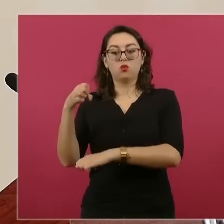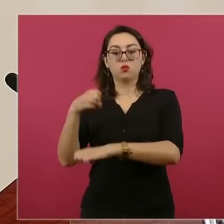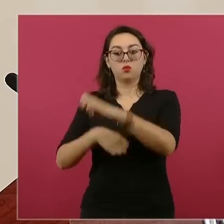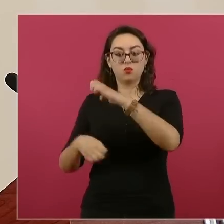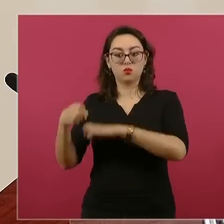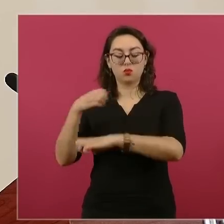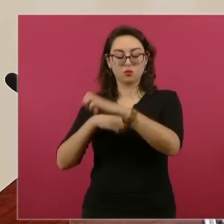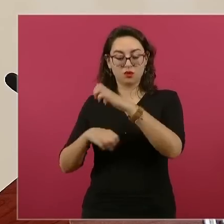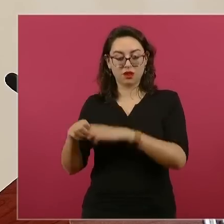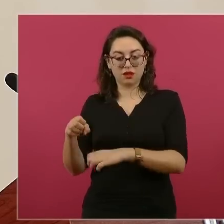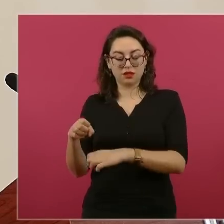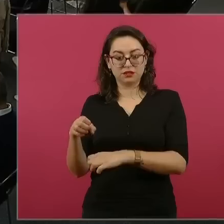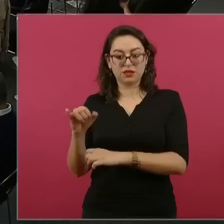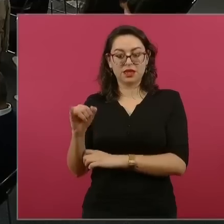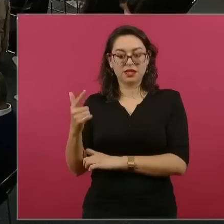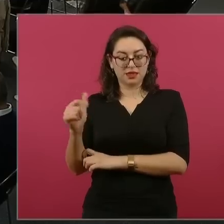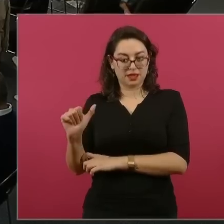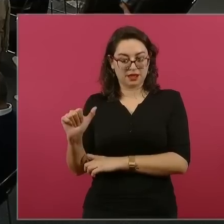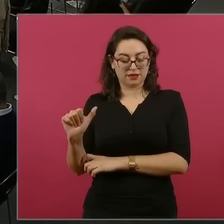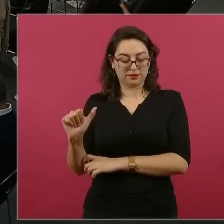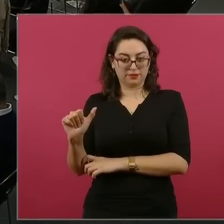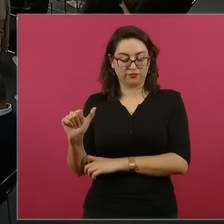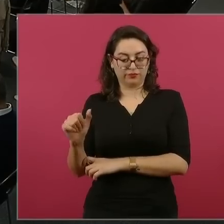no, IGA,